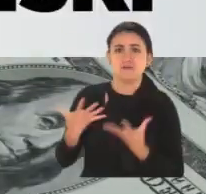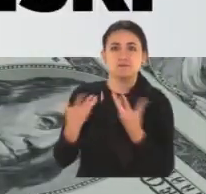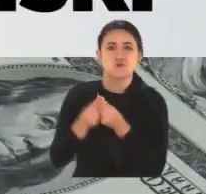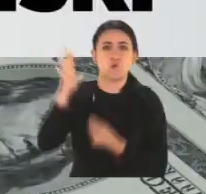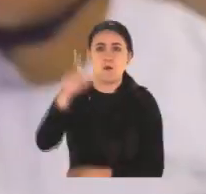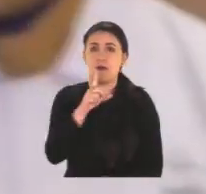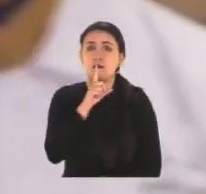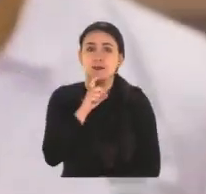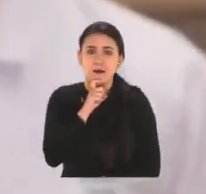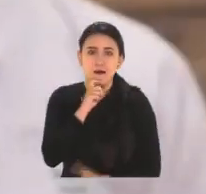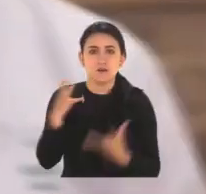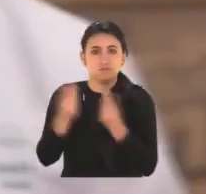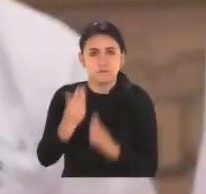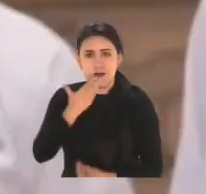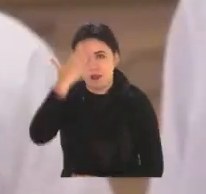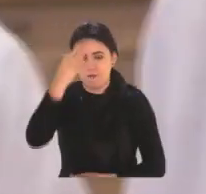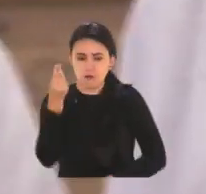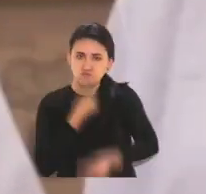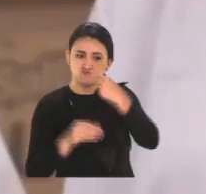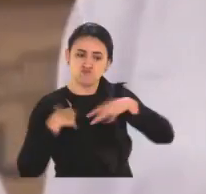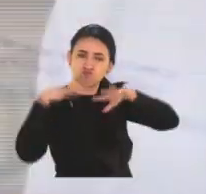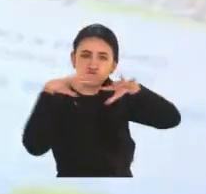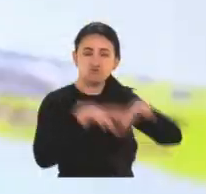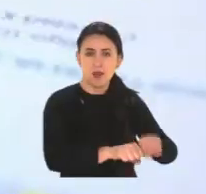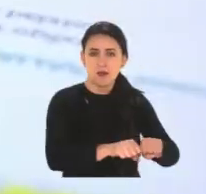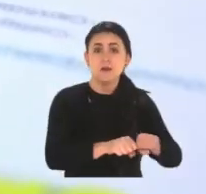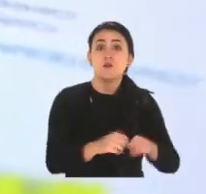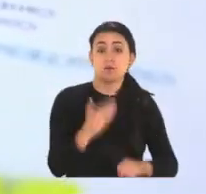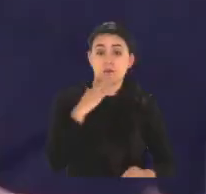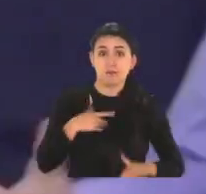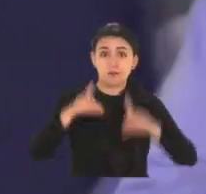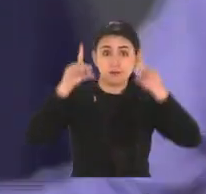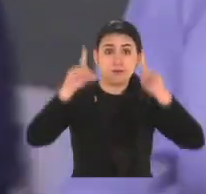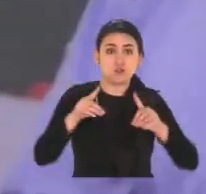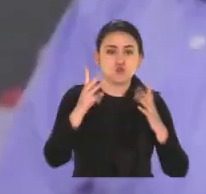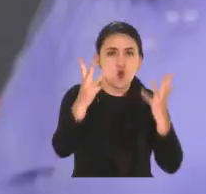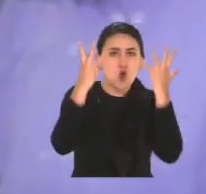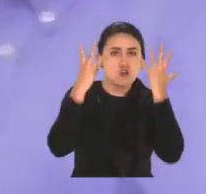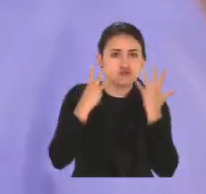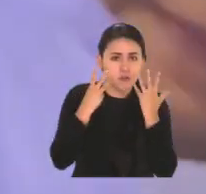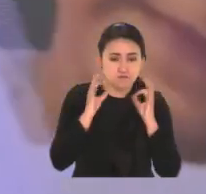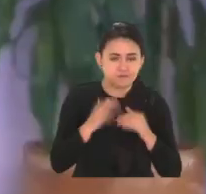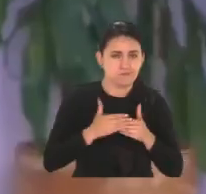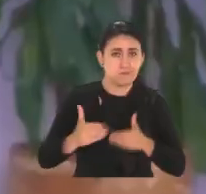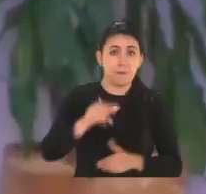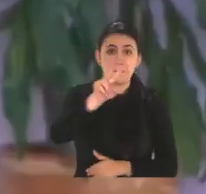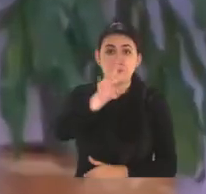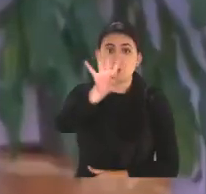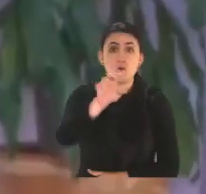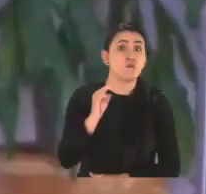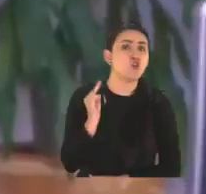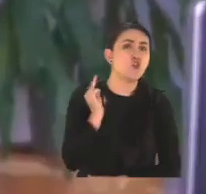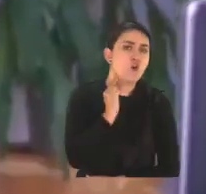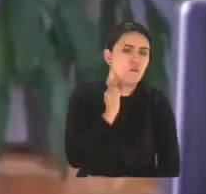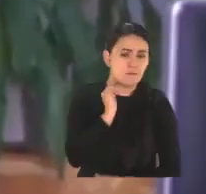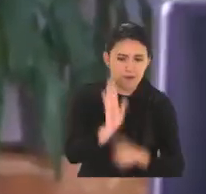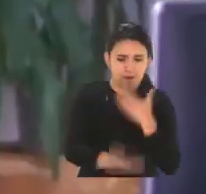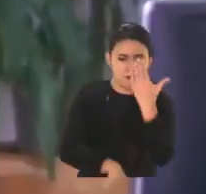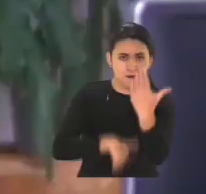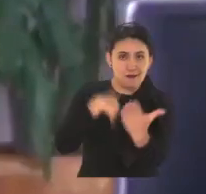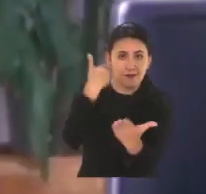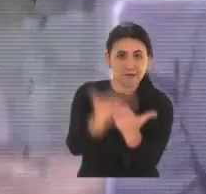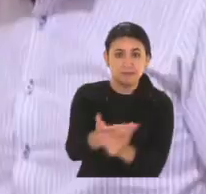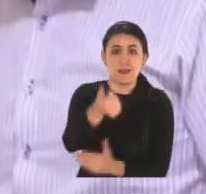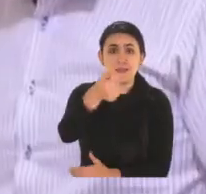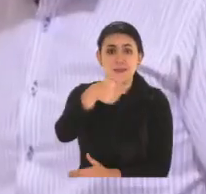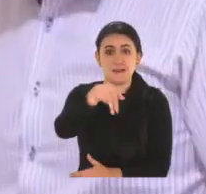Dhabi. El plazo para tomar la decisión arranca en 8 días, es decir, el 29 de noviembre, finaliza el 17